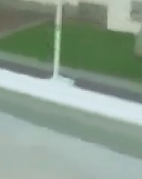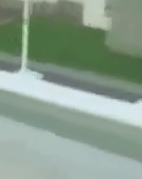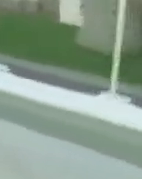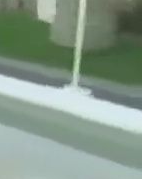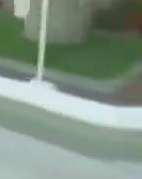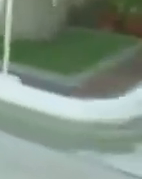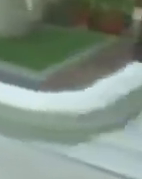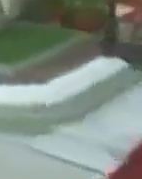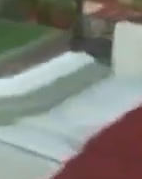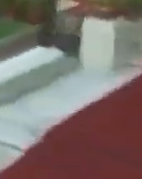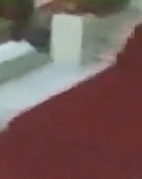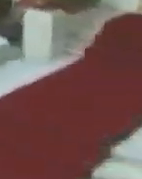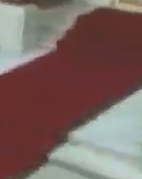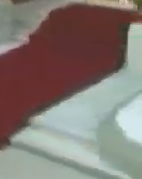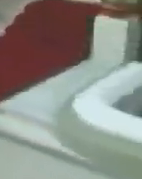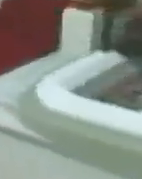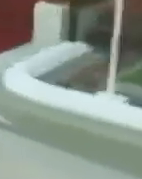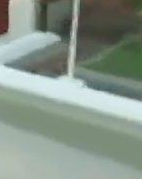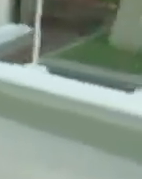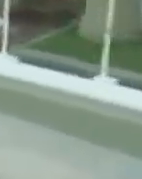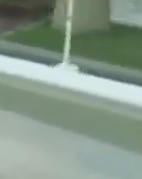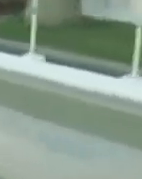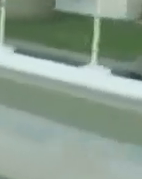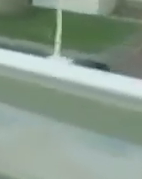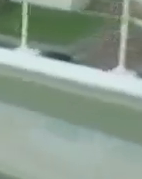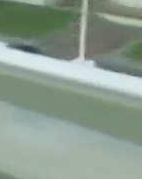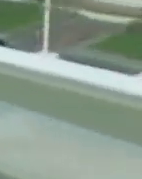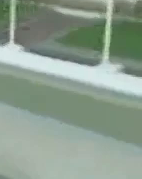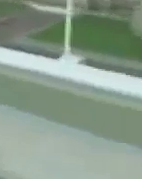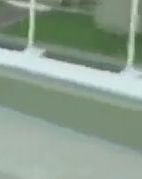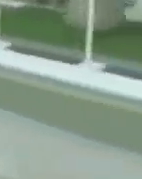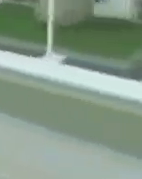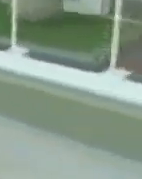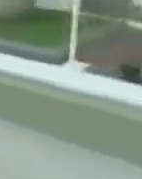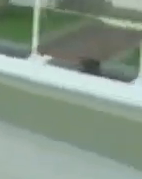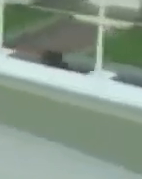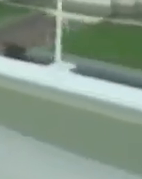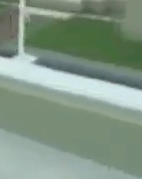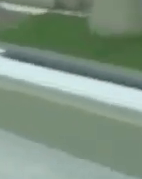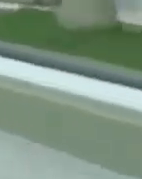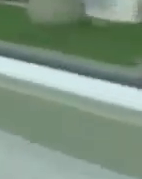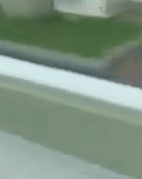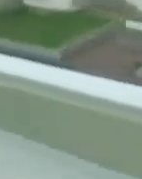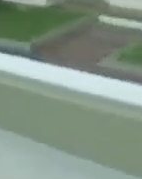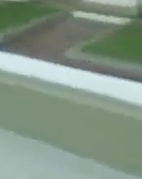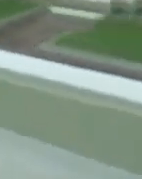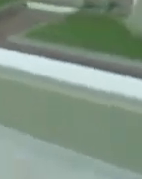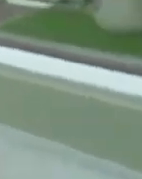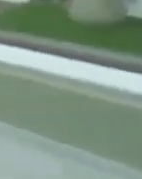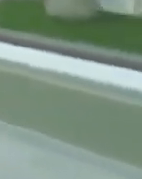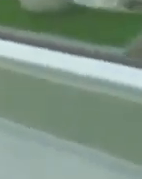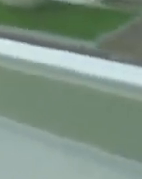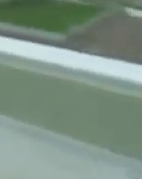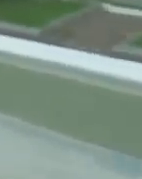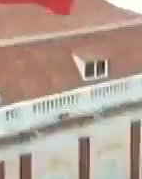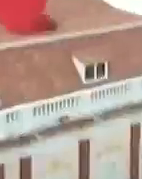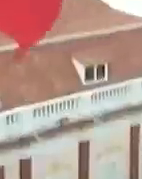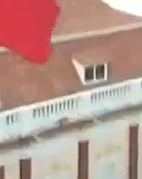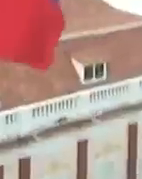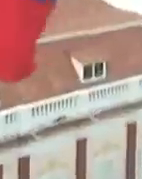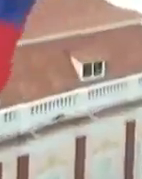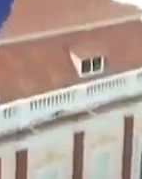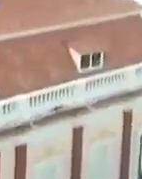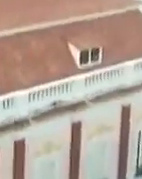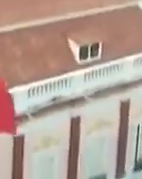el jefe de Estado venezolano, al tiempo que ha hecho el llamado a los distintos actores económicos de la nación a acelerar estos procesos